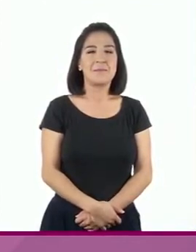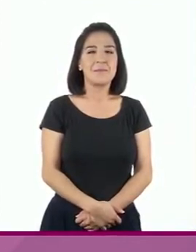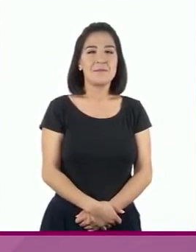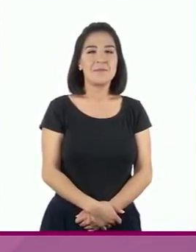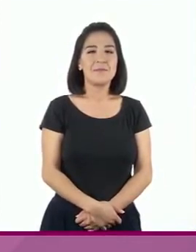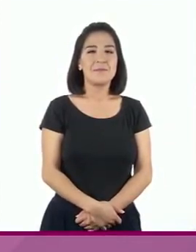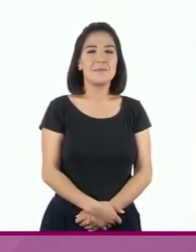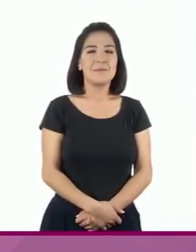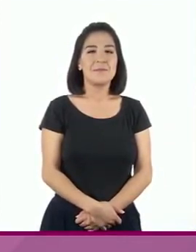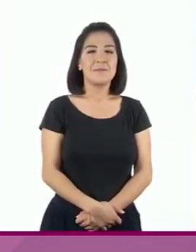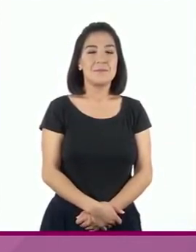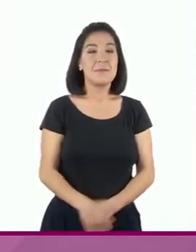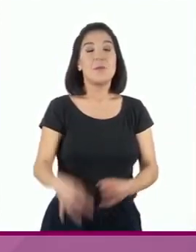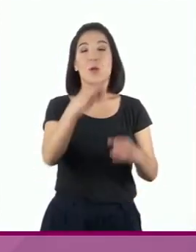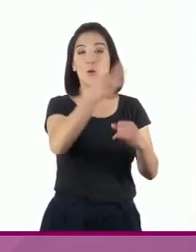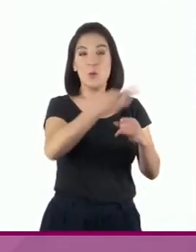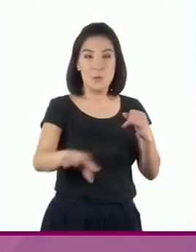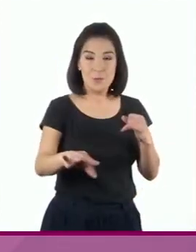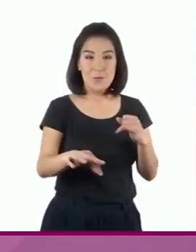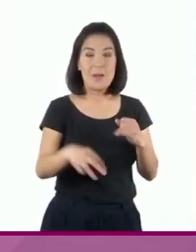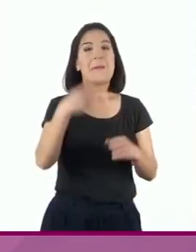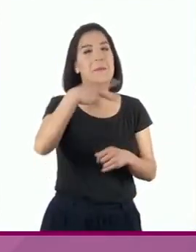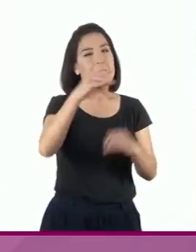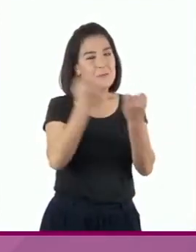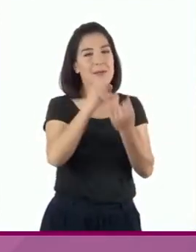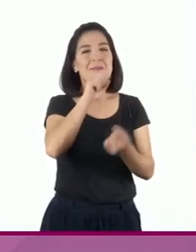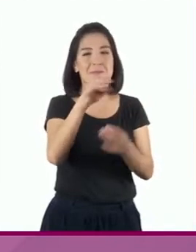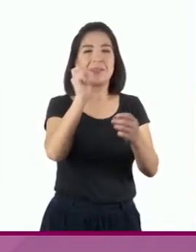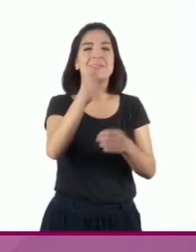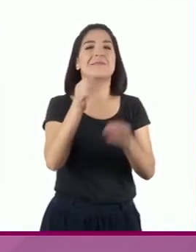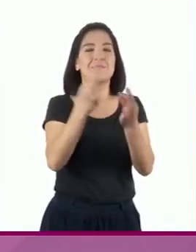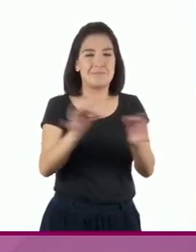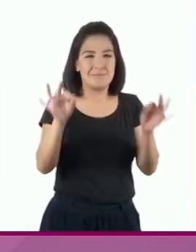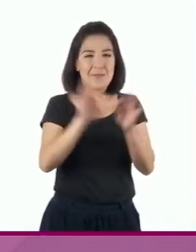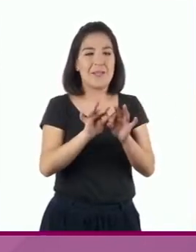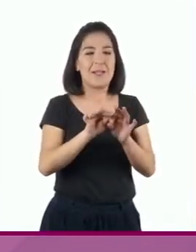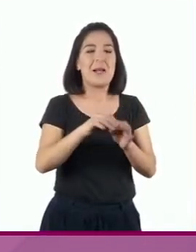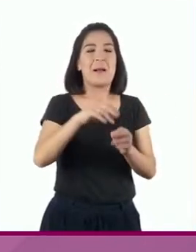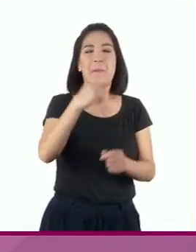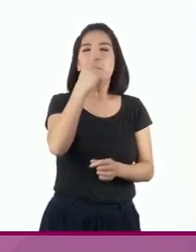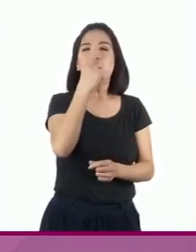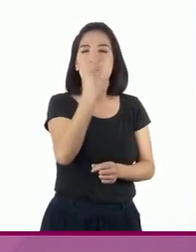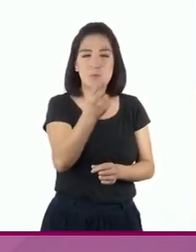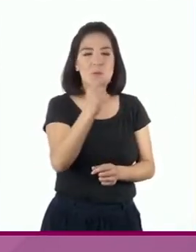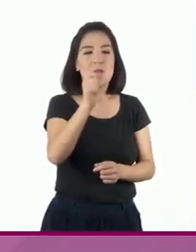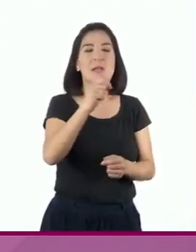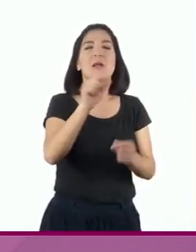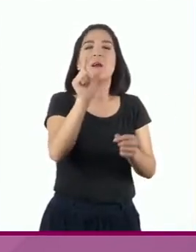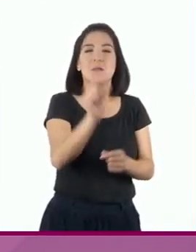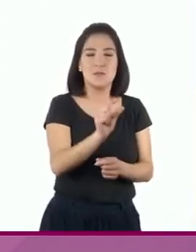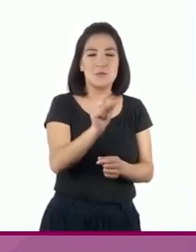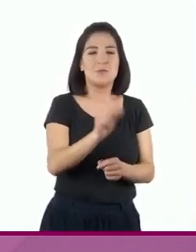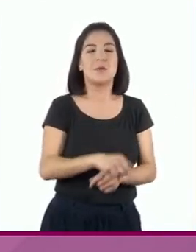y tal como le indica su nombre, le gusta alimentarse de la pulpa de los cactus Opuntia, como en el dibujo,